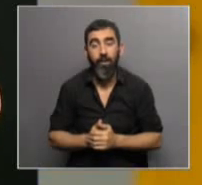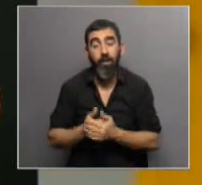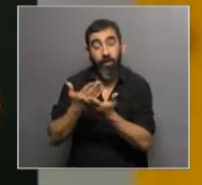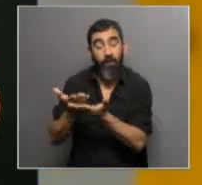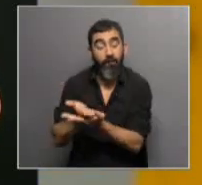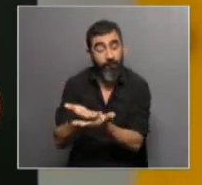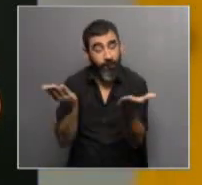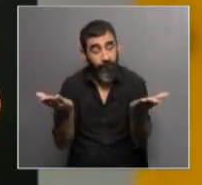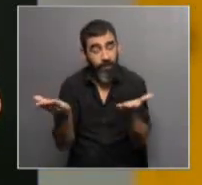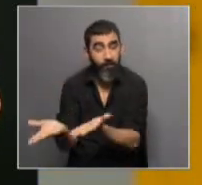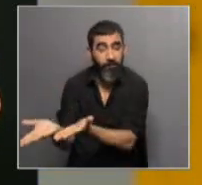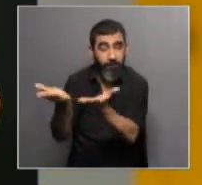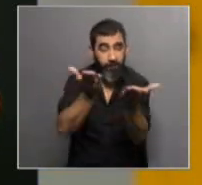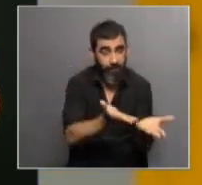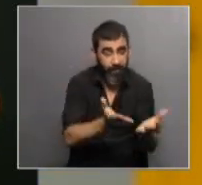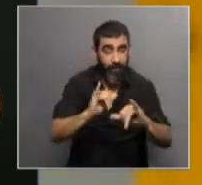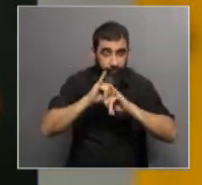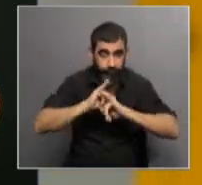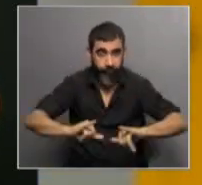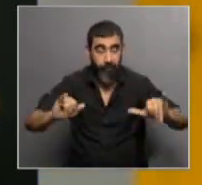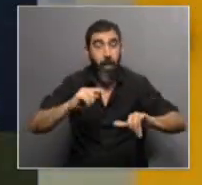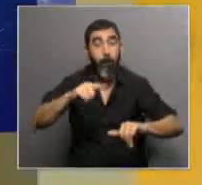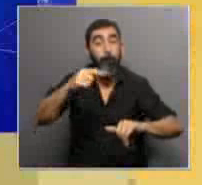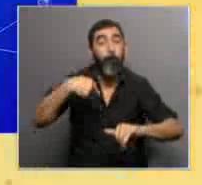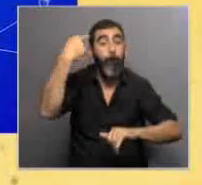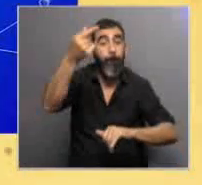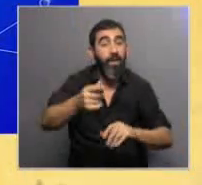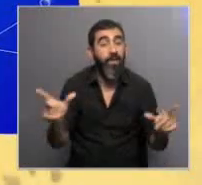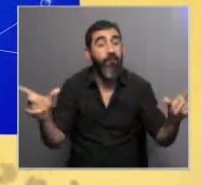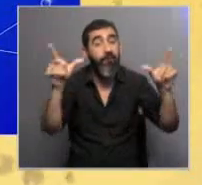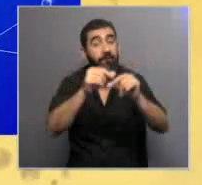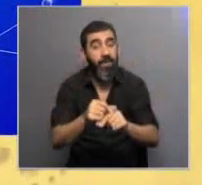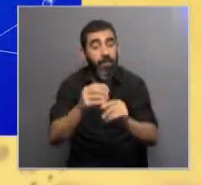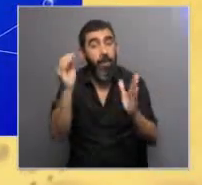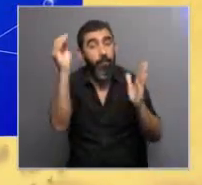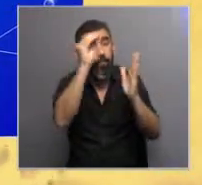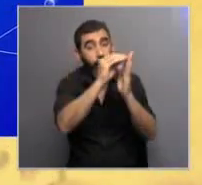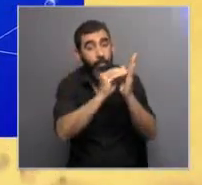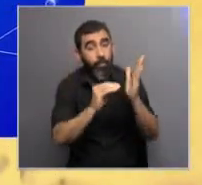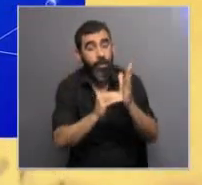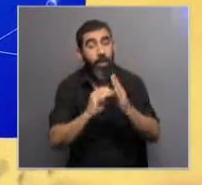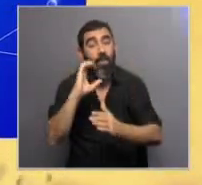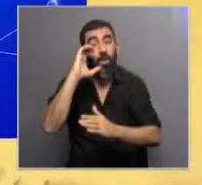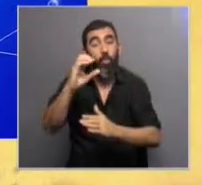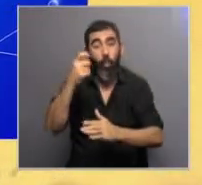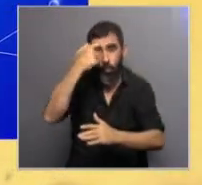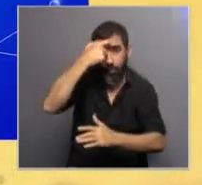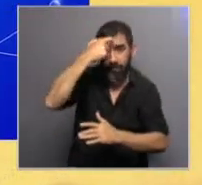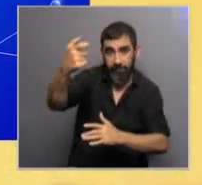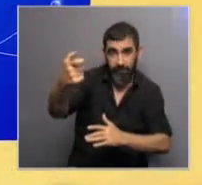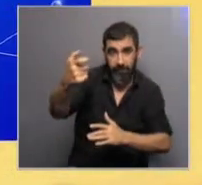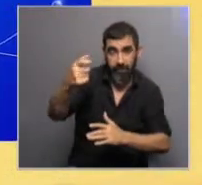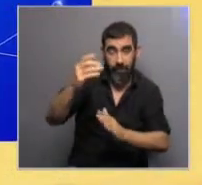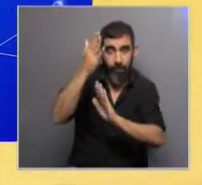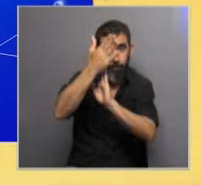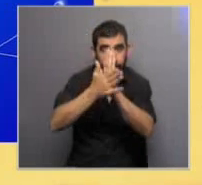una invitación porque quedan muy pocos días pasados mañana cierra el plazo para la inscripción de los clubes de ciencias en